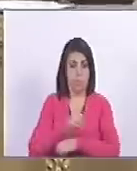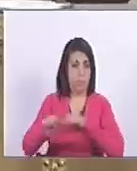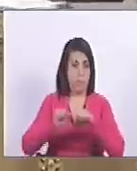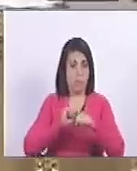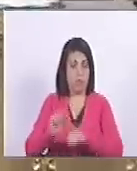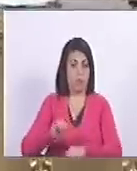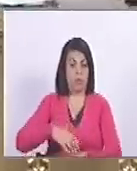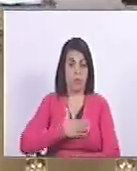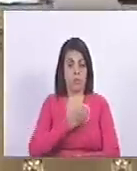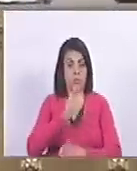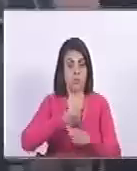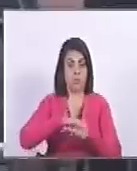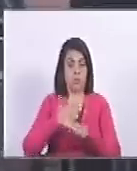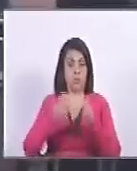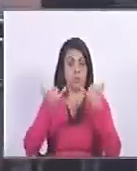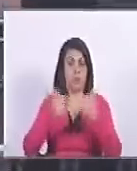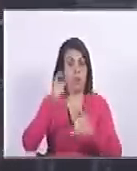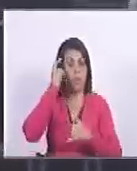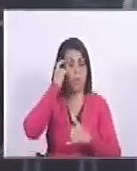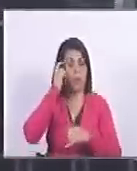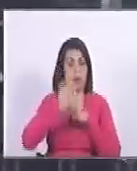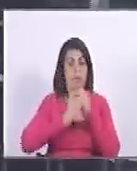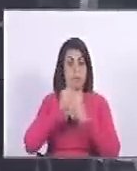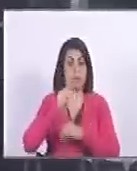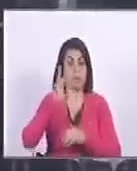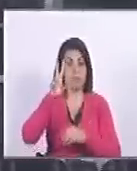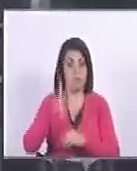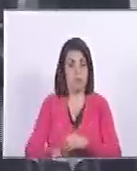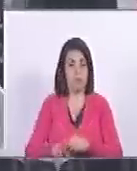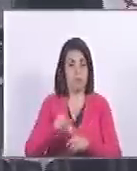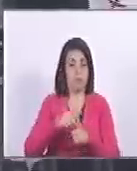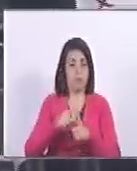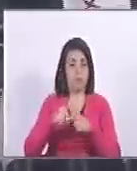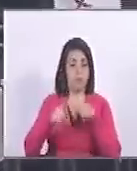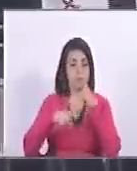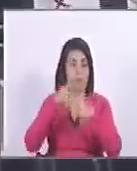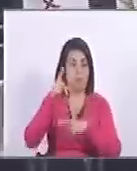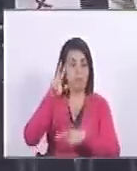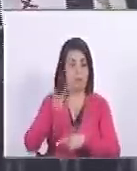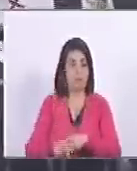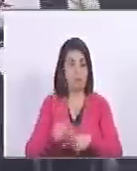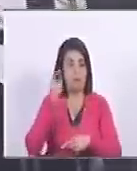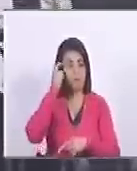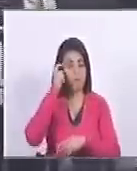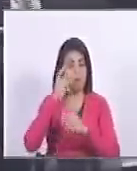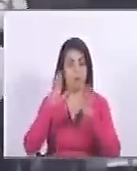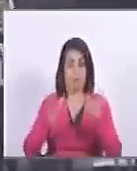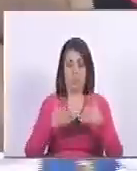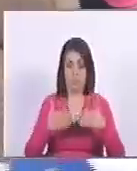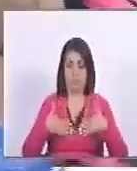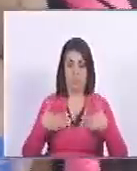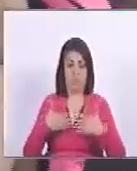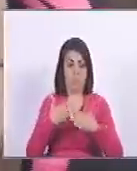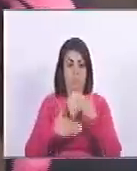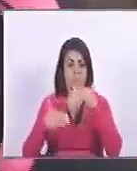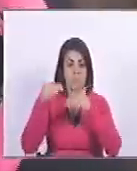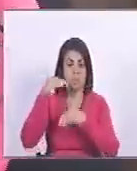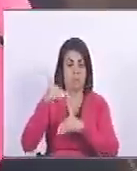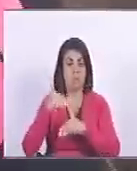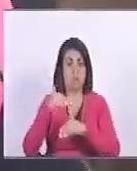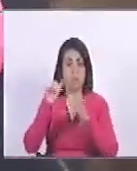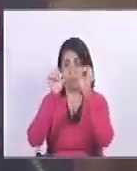movimiento coral, porque ya tienen su día, que debía ser todos los días de paz, todos los días de armonía y todos los días de elevación